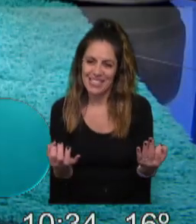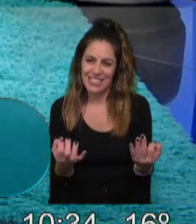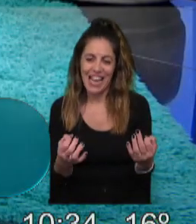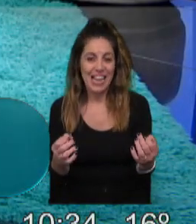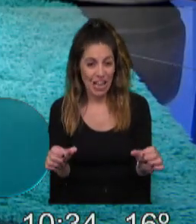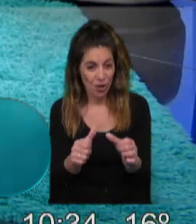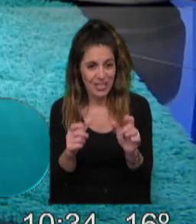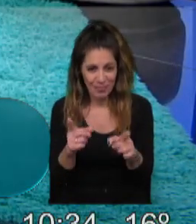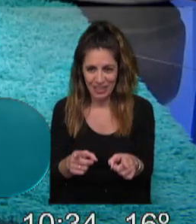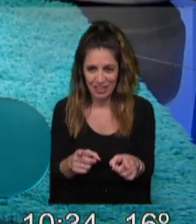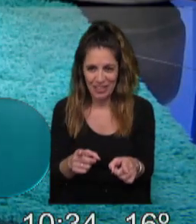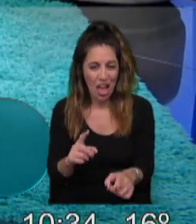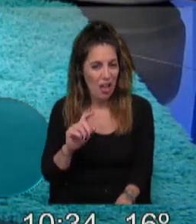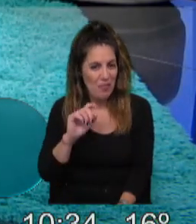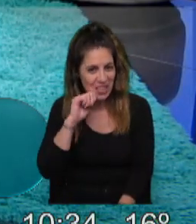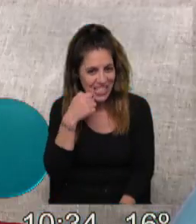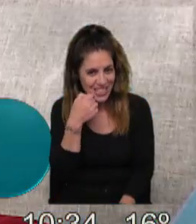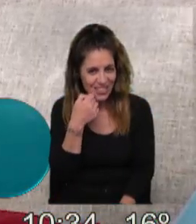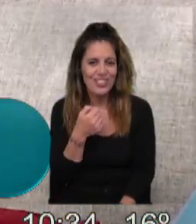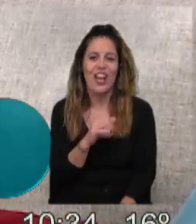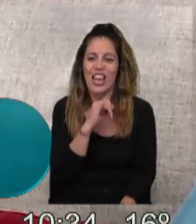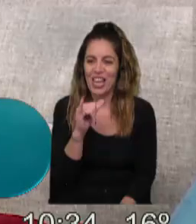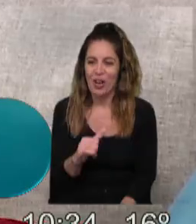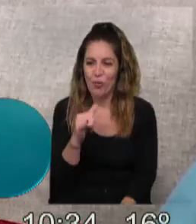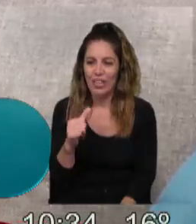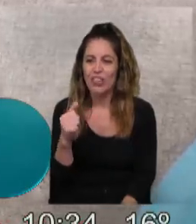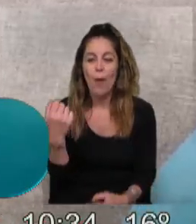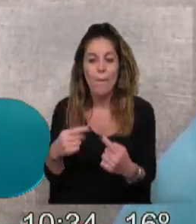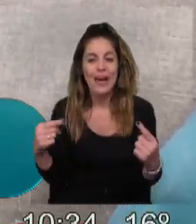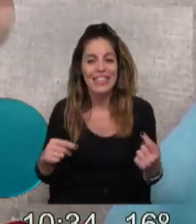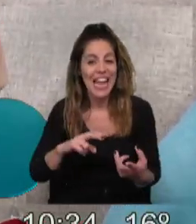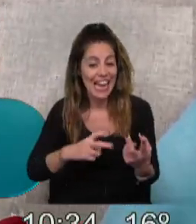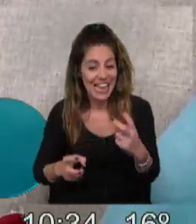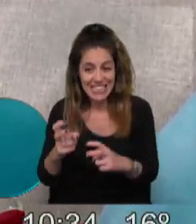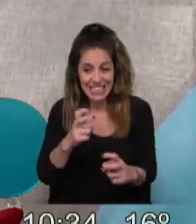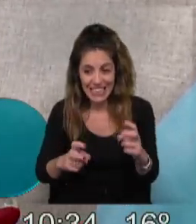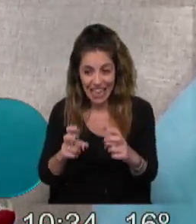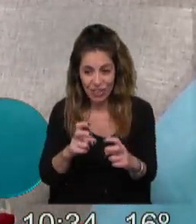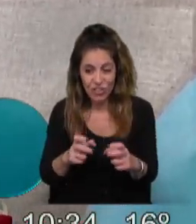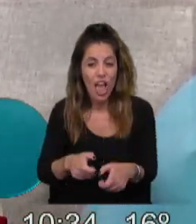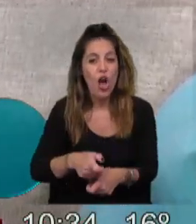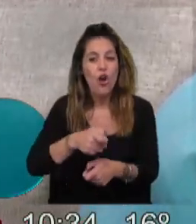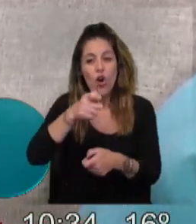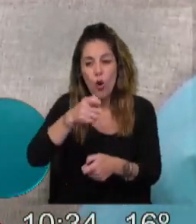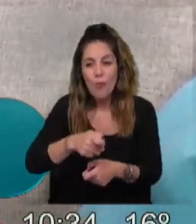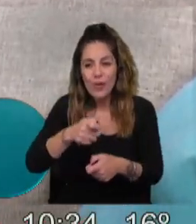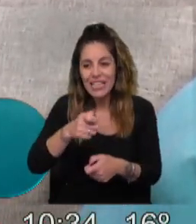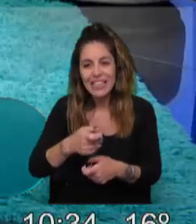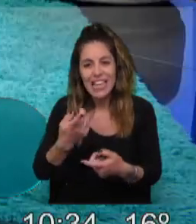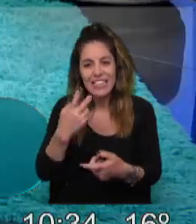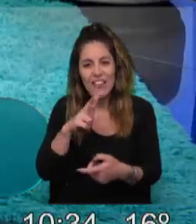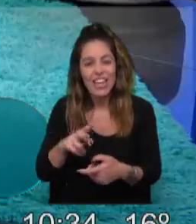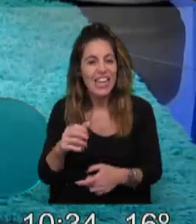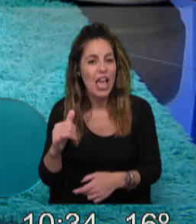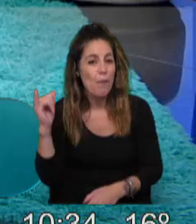hacemos. Pero me queda precioso. Eso les cuento que son todos materiales reciclados de cometas de kitesurf. Esas cometas grandes que ustedes ven en